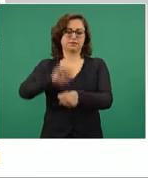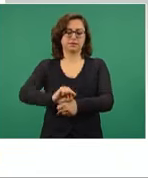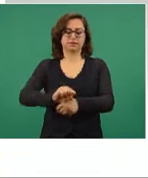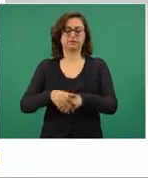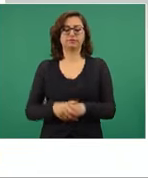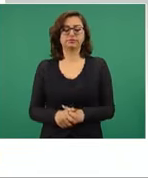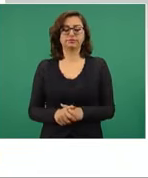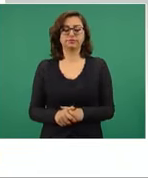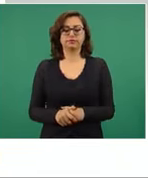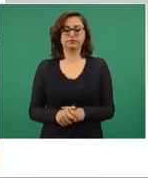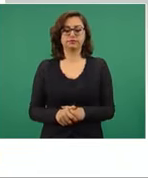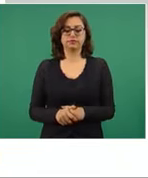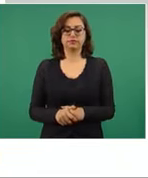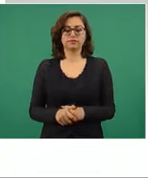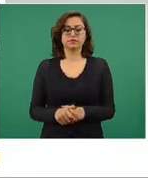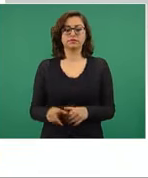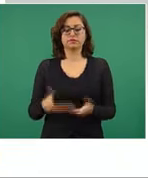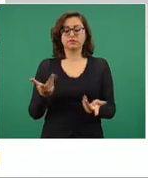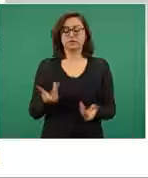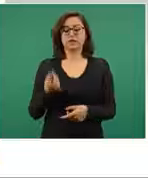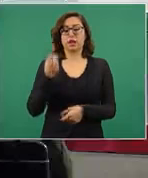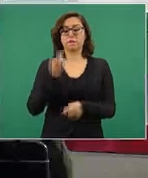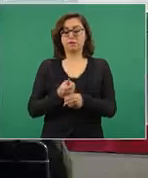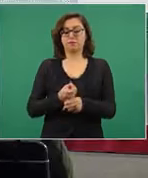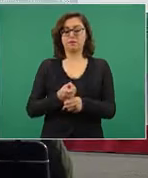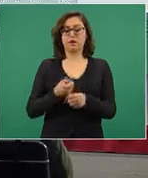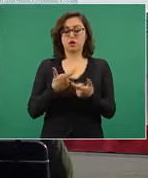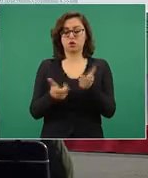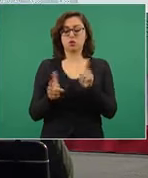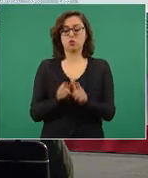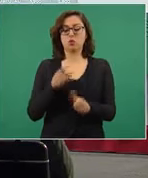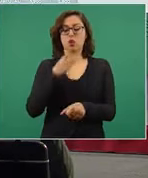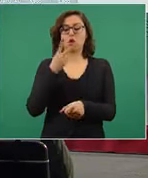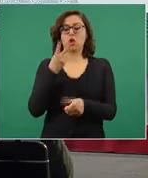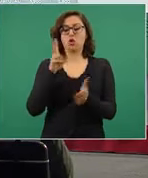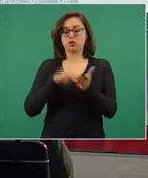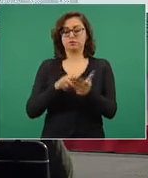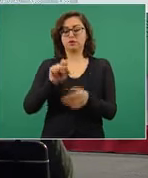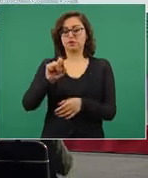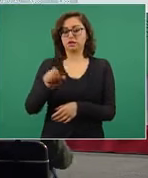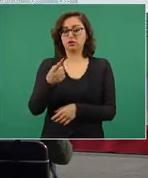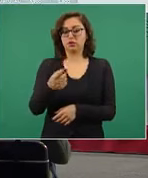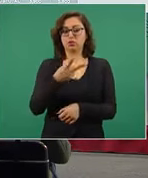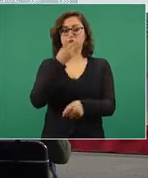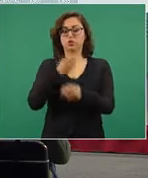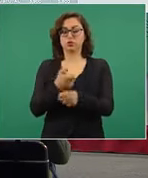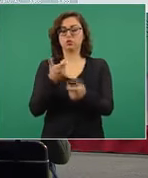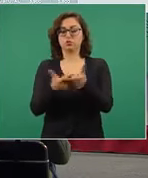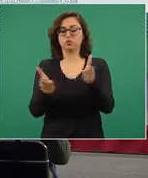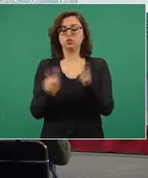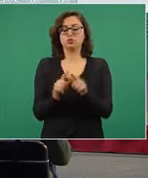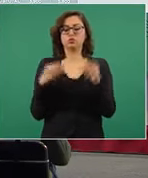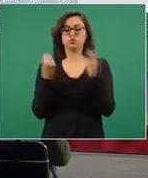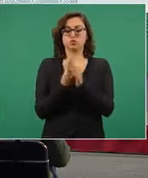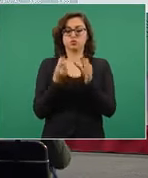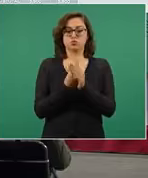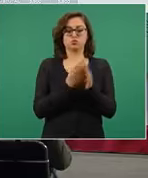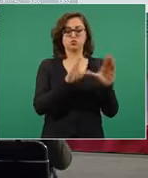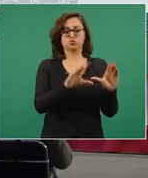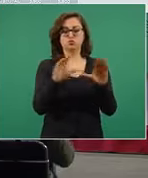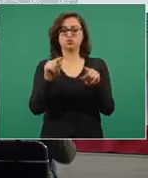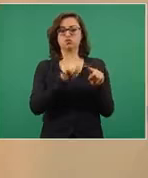este personal, tanto el primer escalón 2021 como el segundo escalón, están en los centros de adiestramiento, en 8 centros